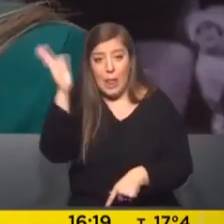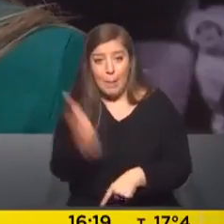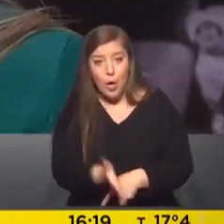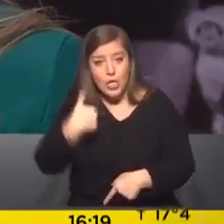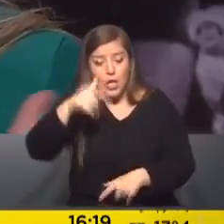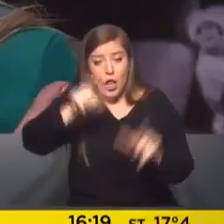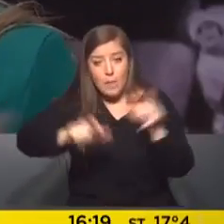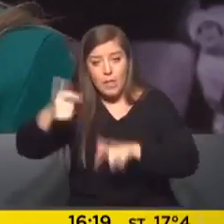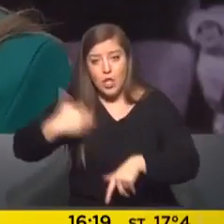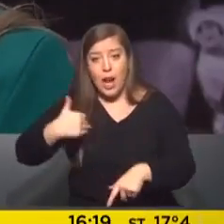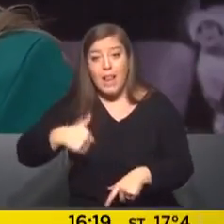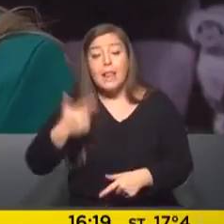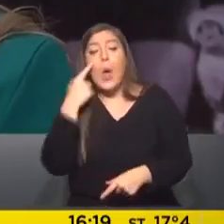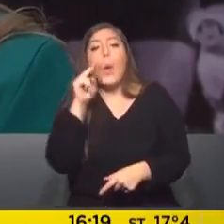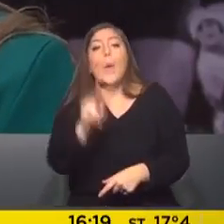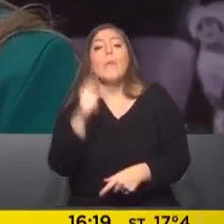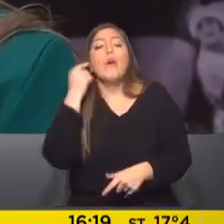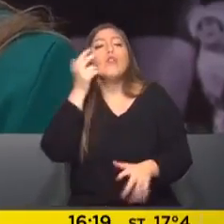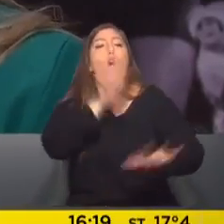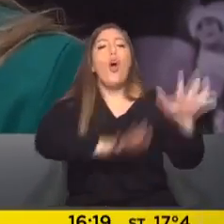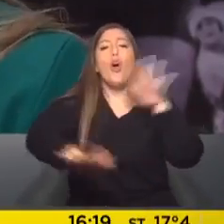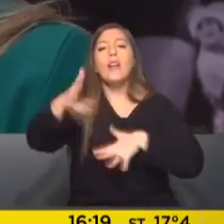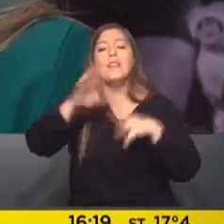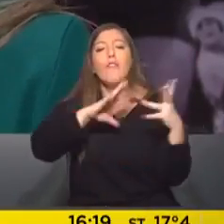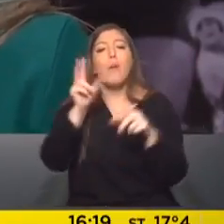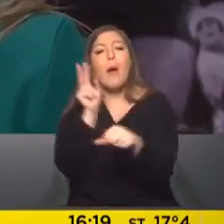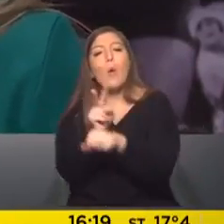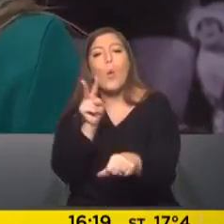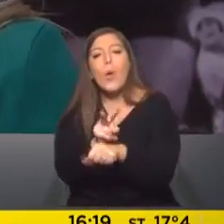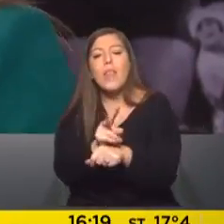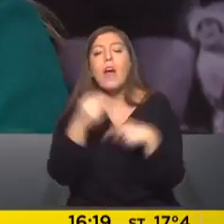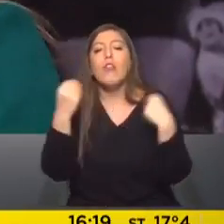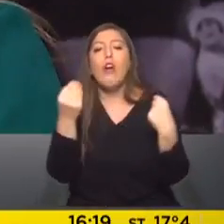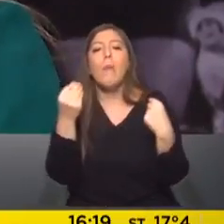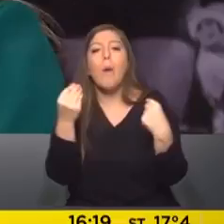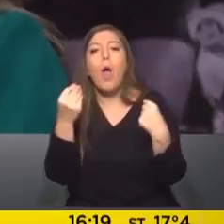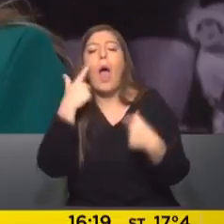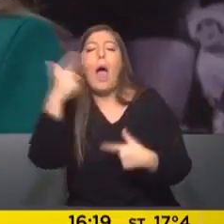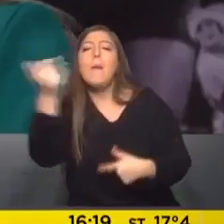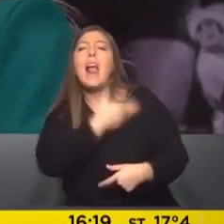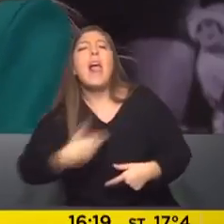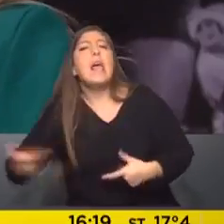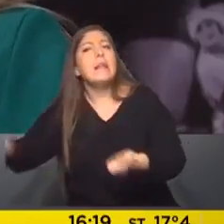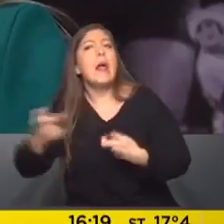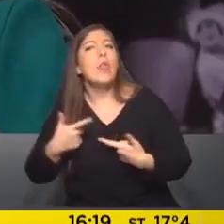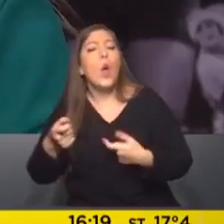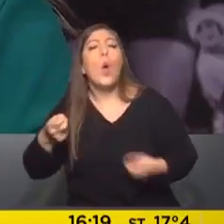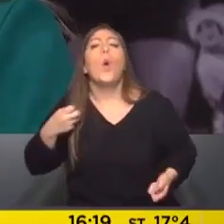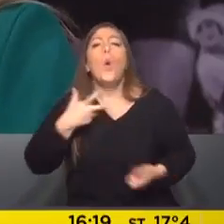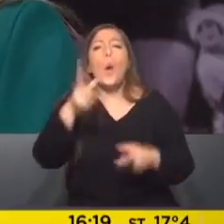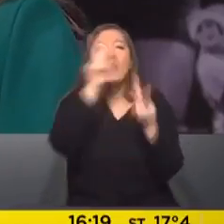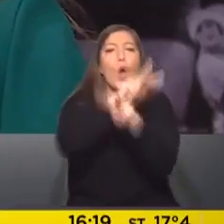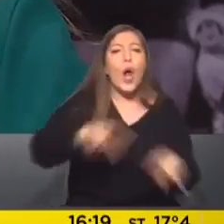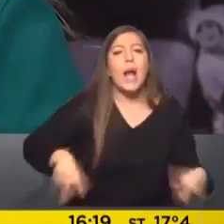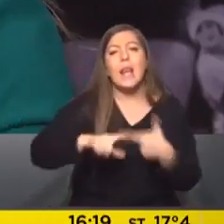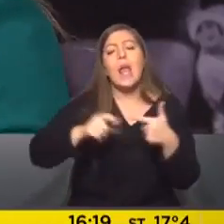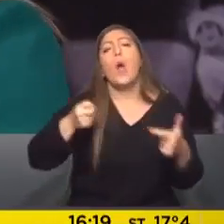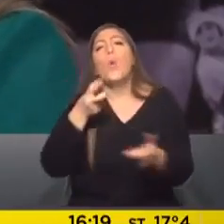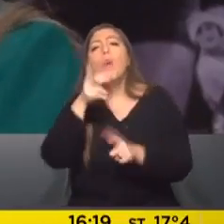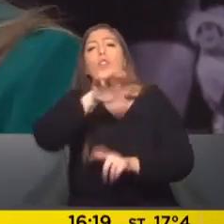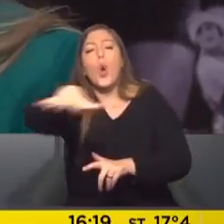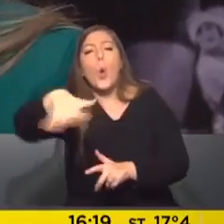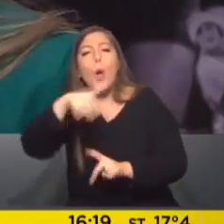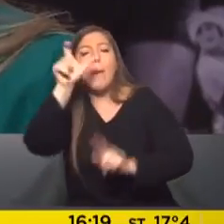población, vemos que la organización del cuidado, siempre estamos mirando cuál es la oferta del Estado, es decir, cuántas guarderías, cuántos lugares para personas con